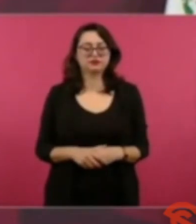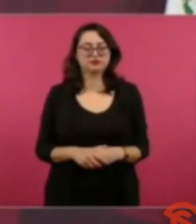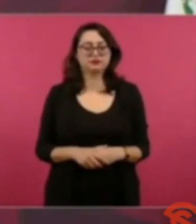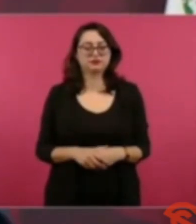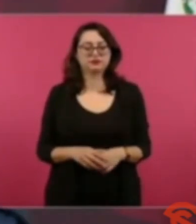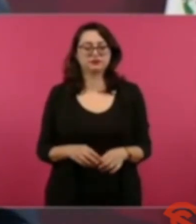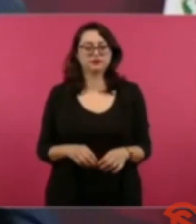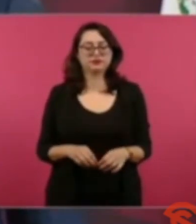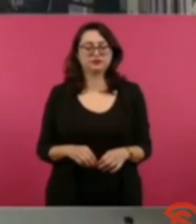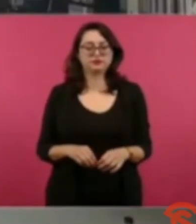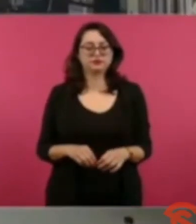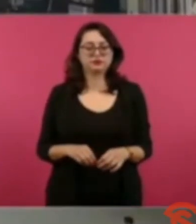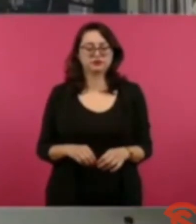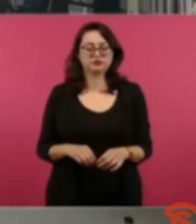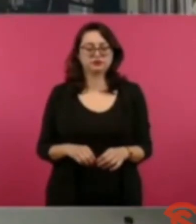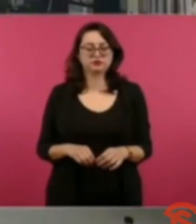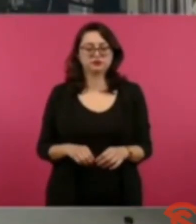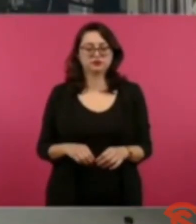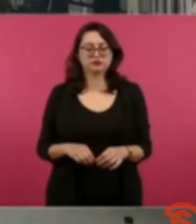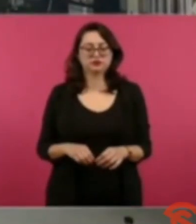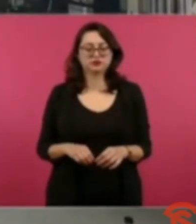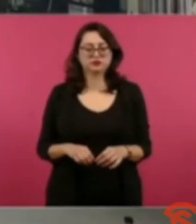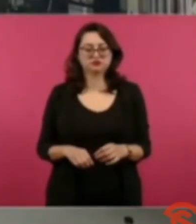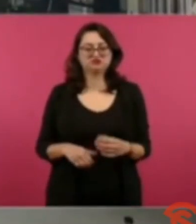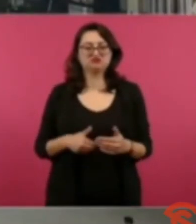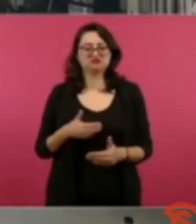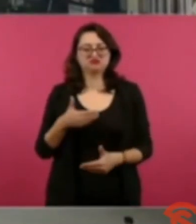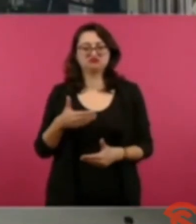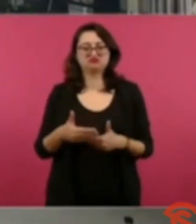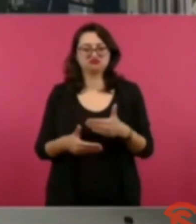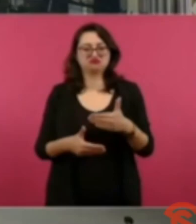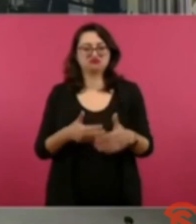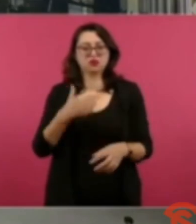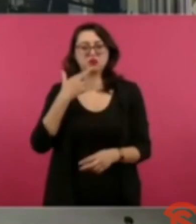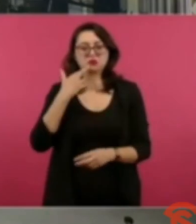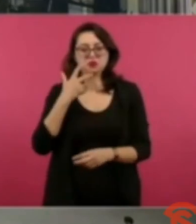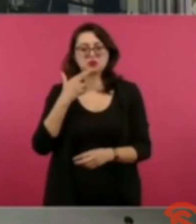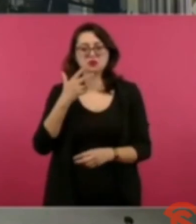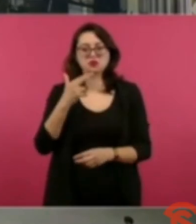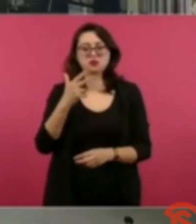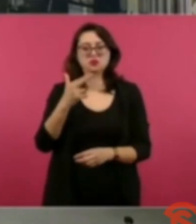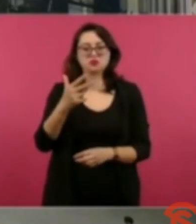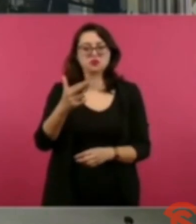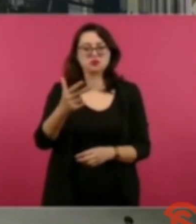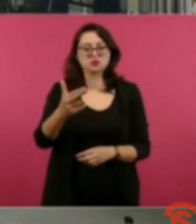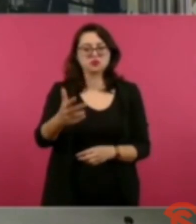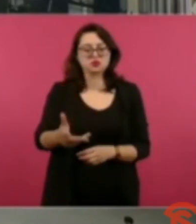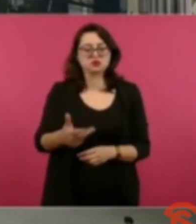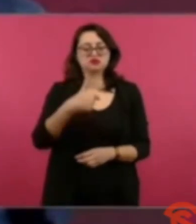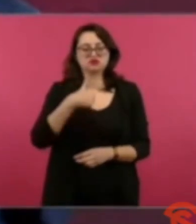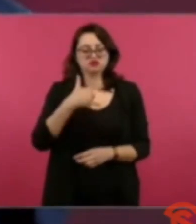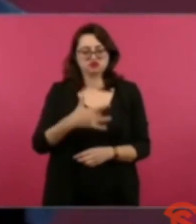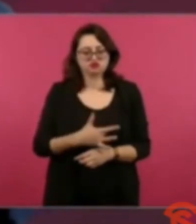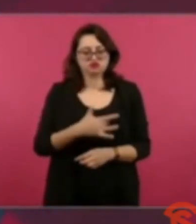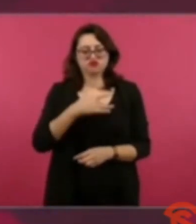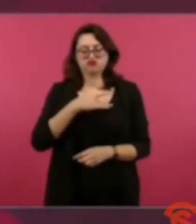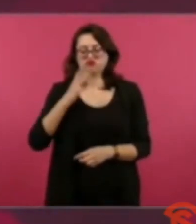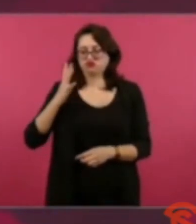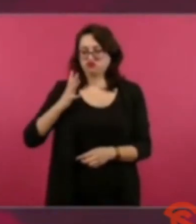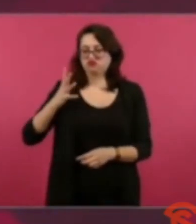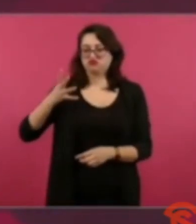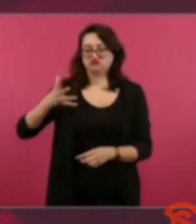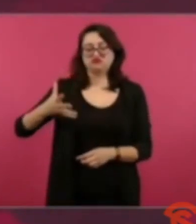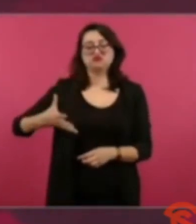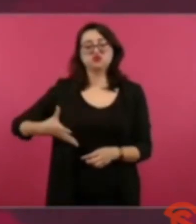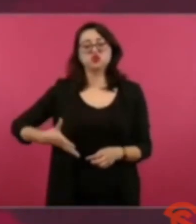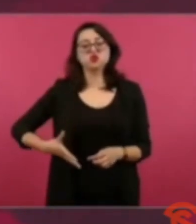Y estamos avanzando porque tengo el orgullo de que voy a ser el